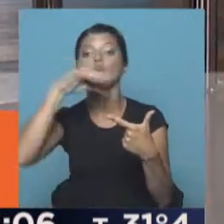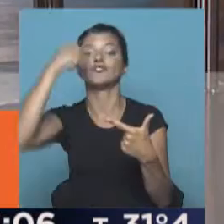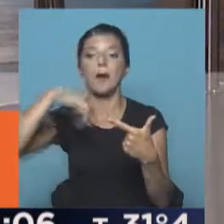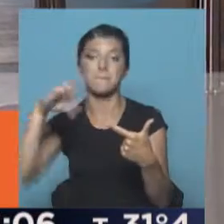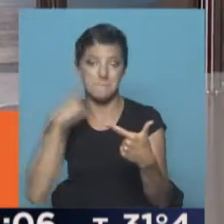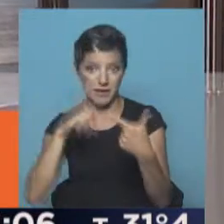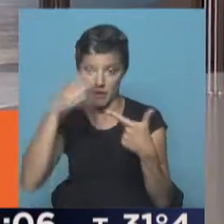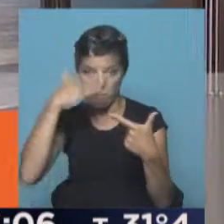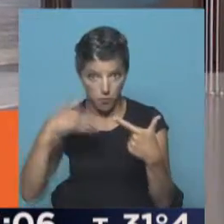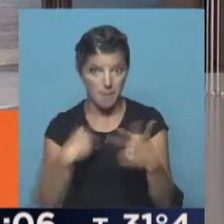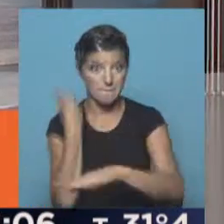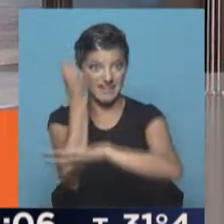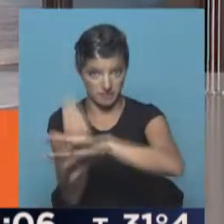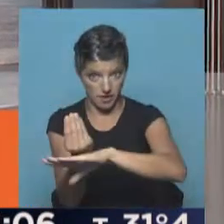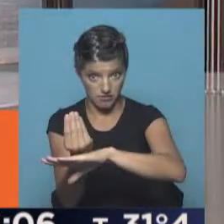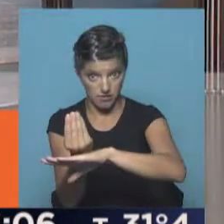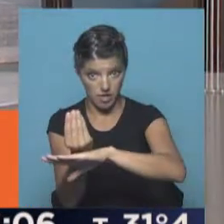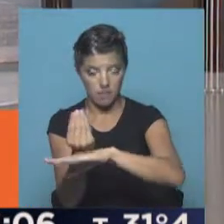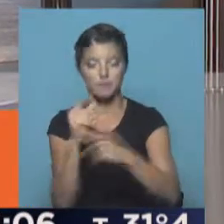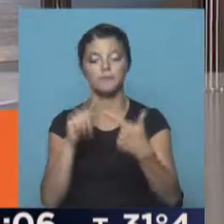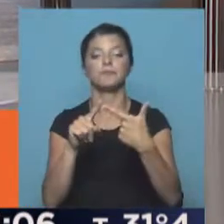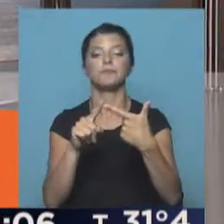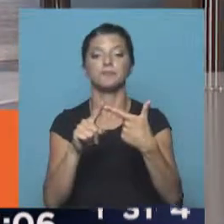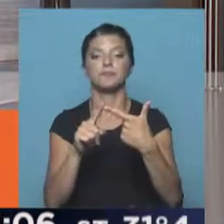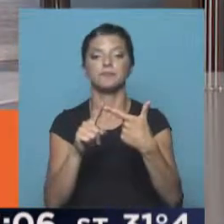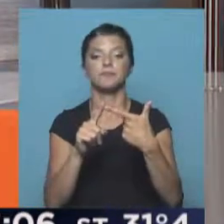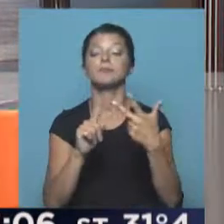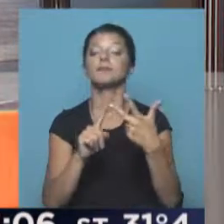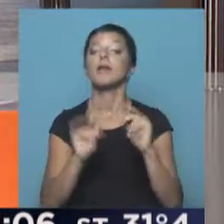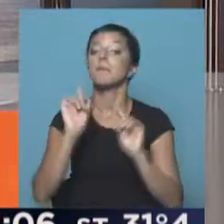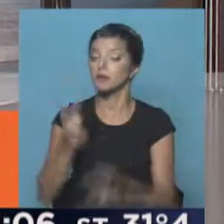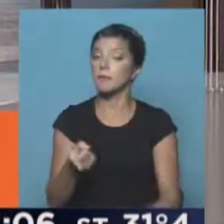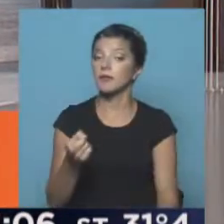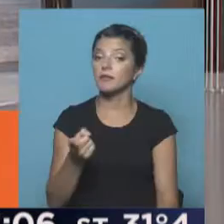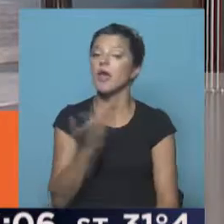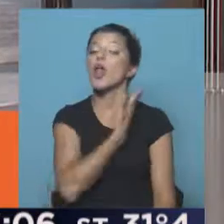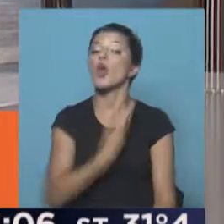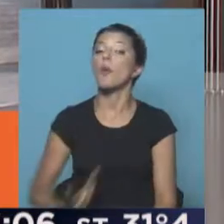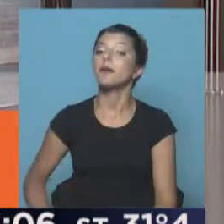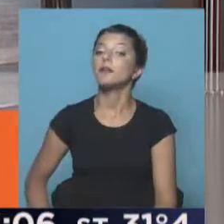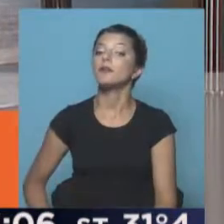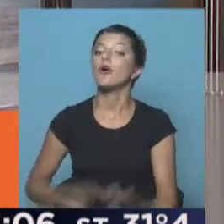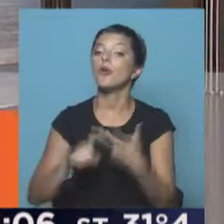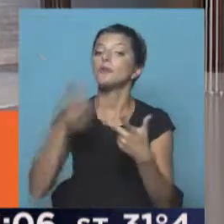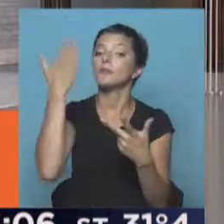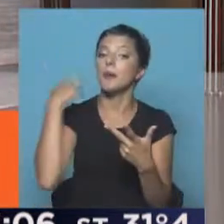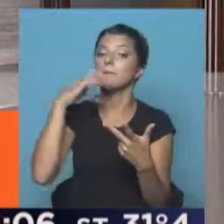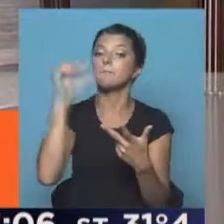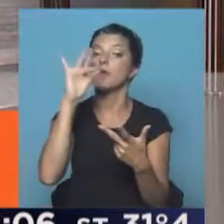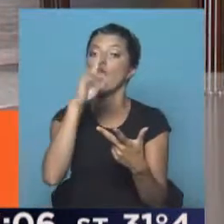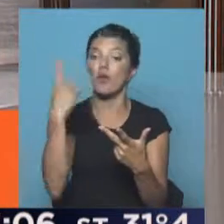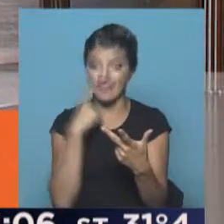fue presidente de la República, el propio gobierno sí legitimado electoralmente de Romano Prodi, pero que tenía